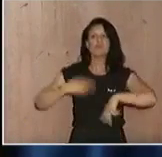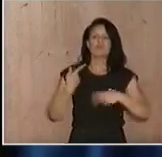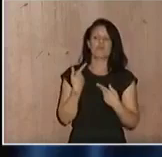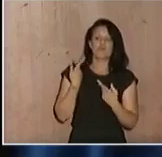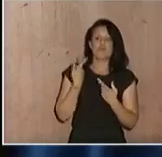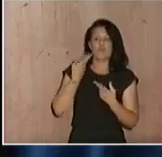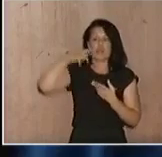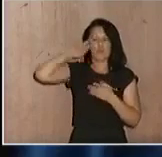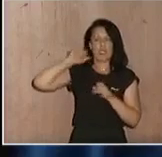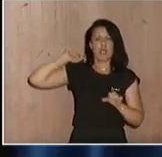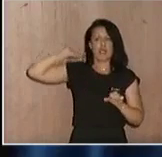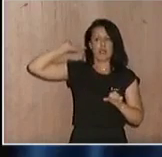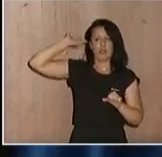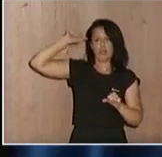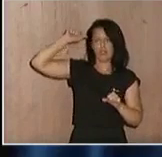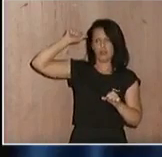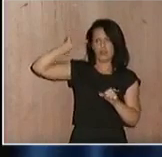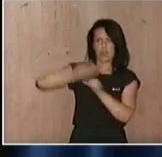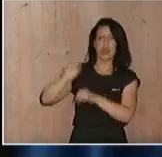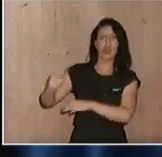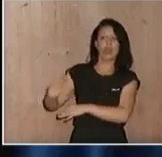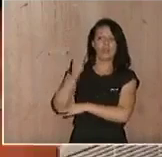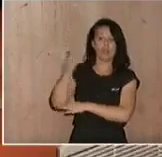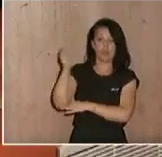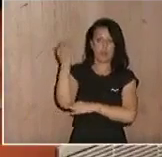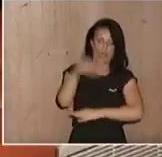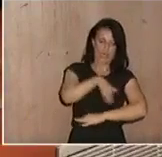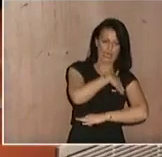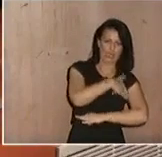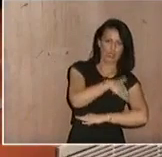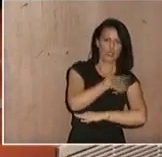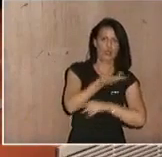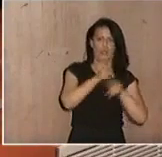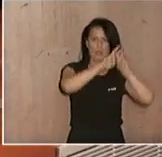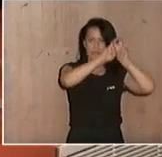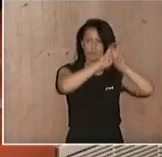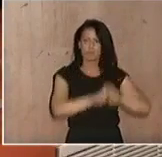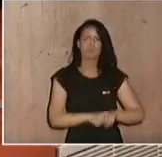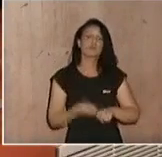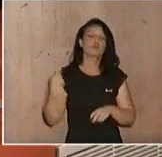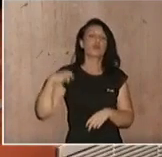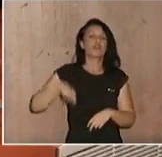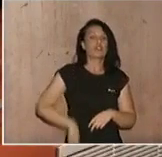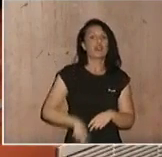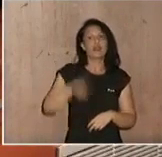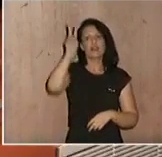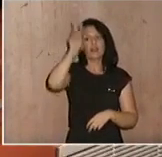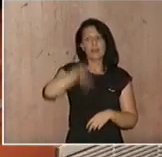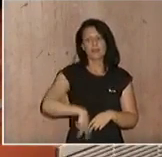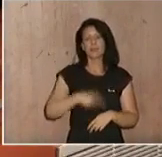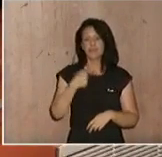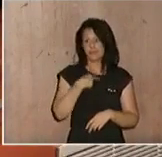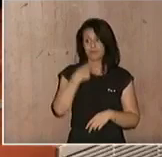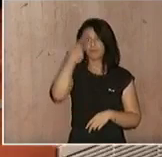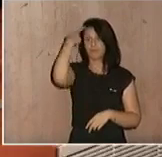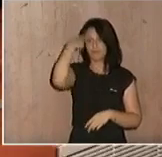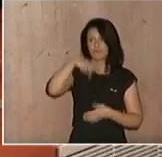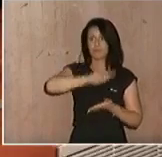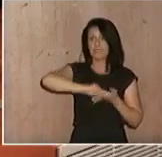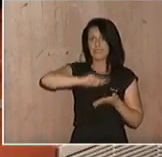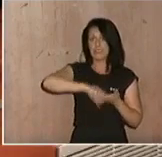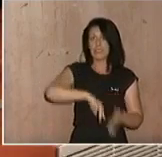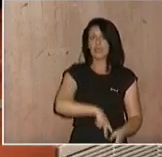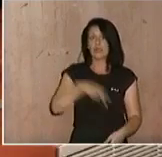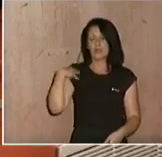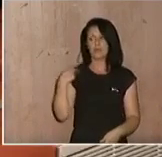méritos que concurren en su trayectoria académica, investigadora y profesional, de lo que doy fe como secretaria general, con